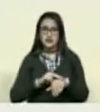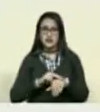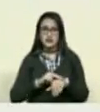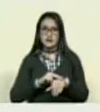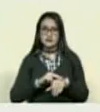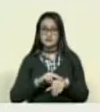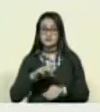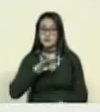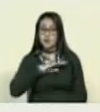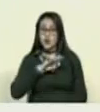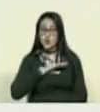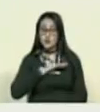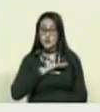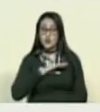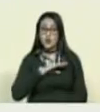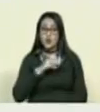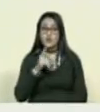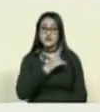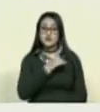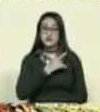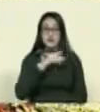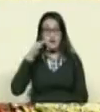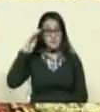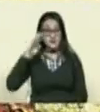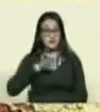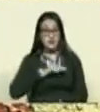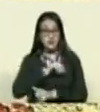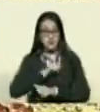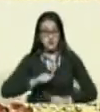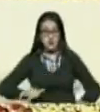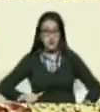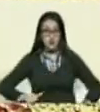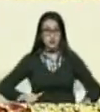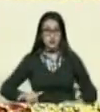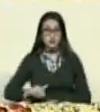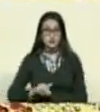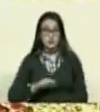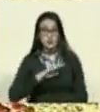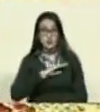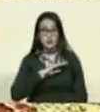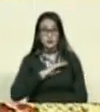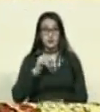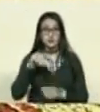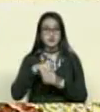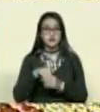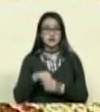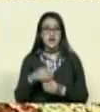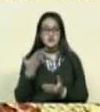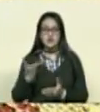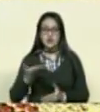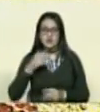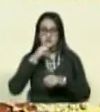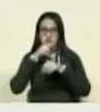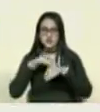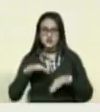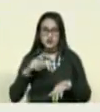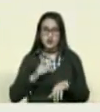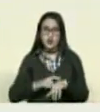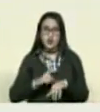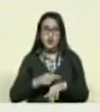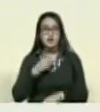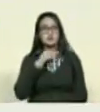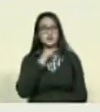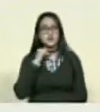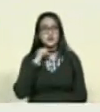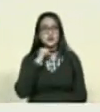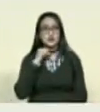a la Universidad Militar Bolivariana de la Fuerza Armada Nacional Bolivariana. Importante bendición a esta hora para sellar